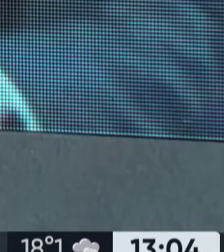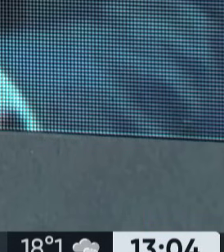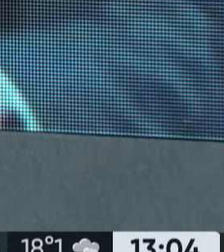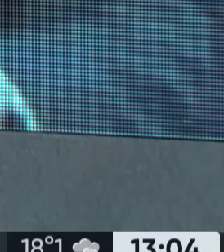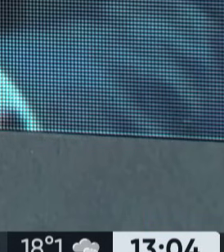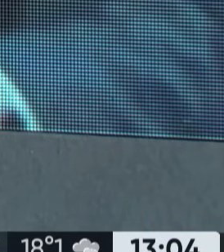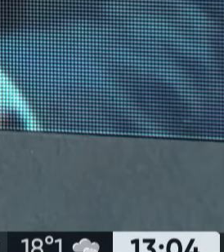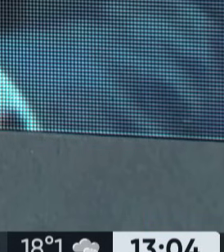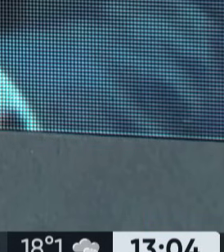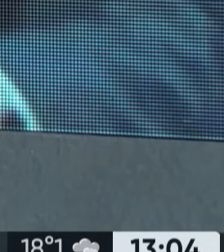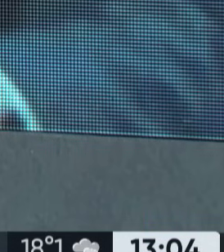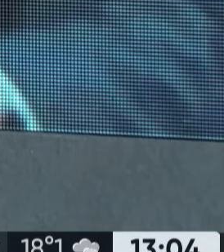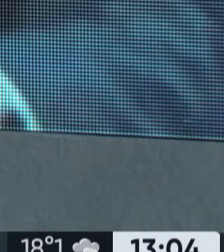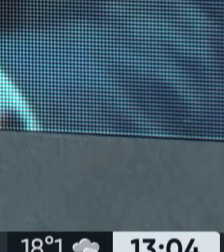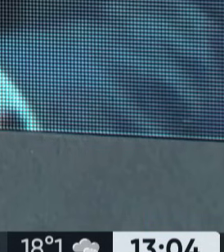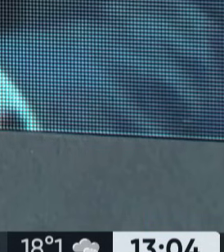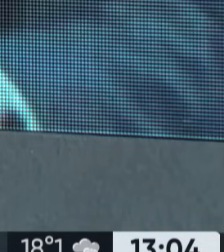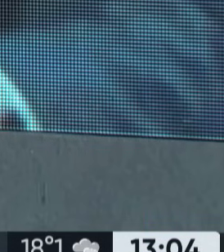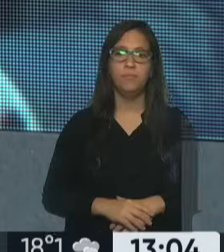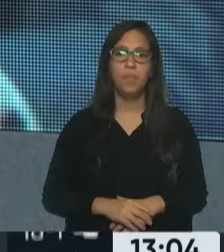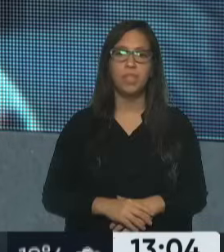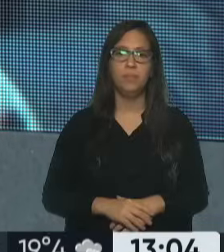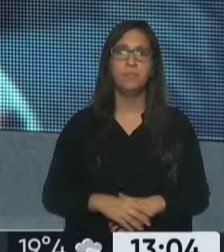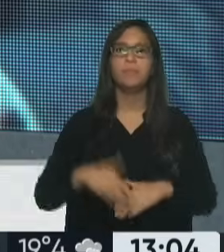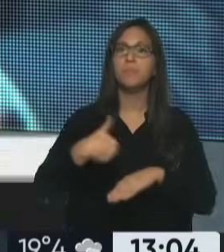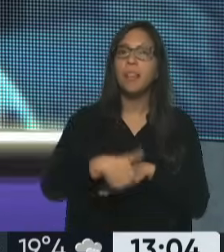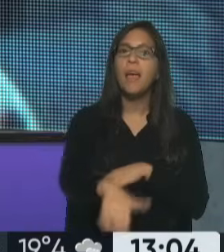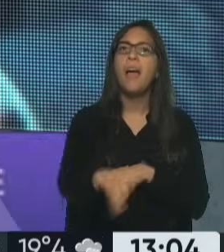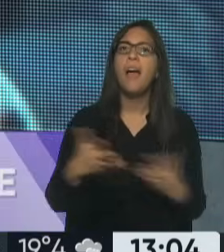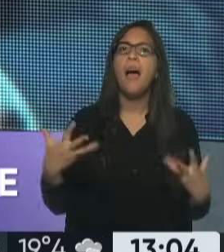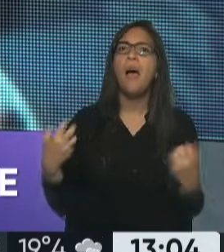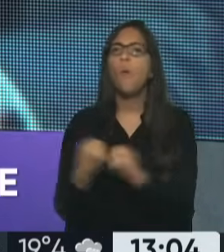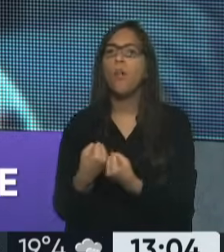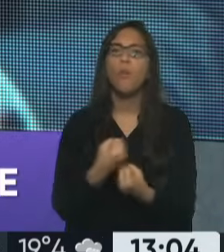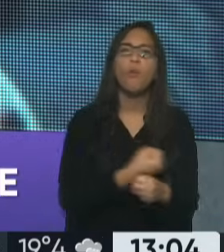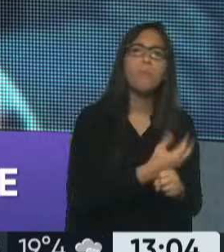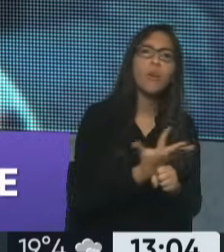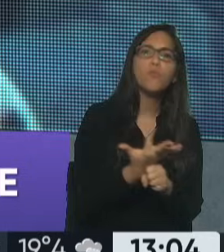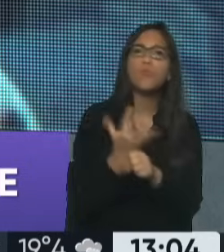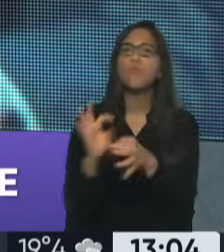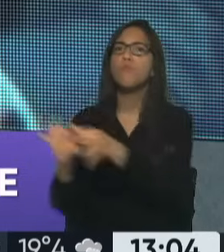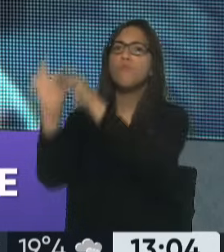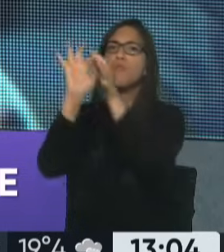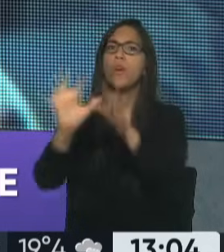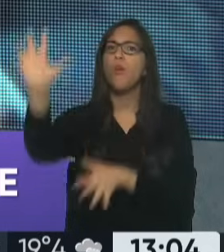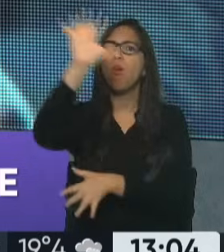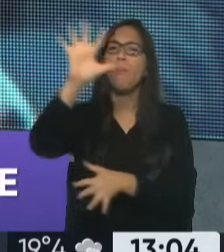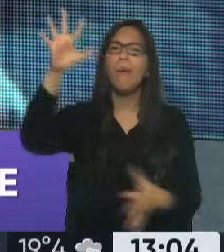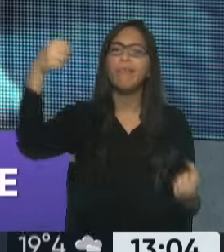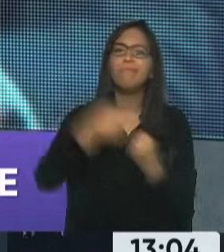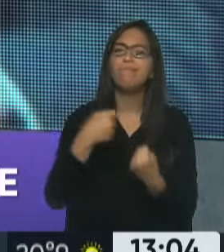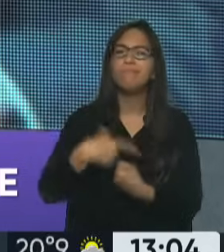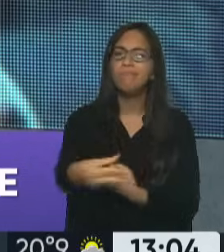Y qué va a pasar con el acuerdo entre el mercosur y la Unión Europea sabemos que bueno ya el canciller el ministro de relaciones exteriores Santiago